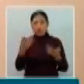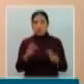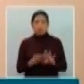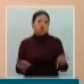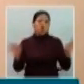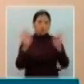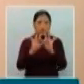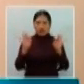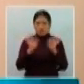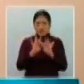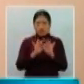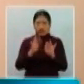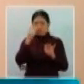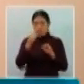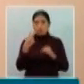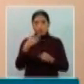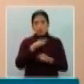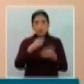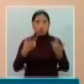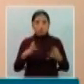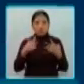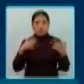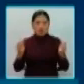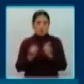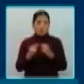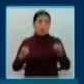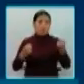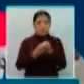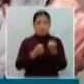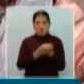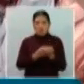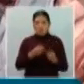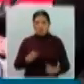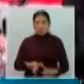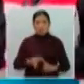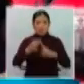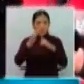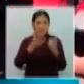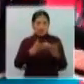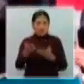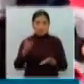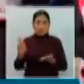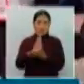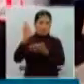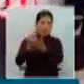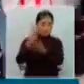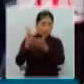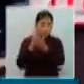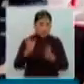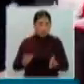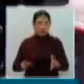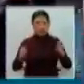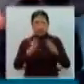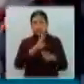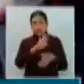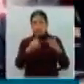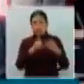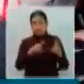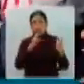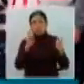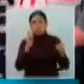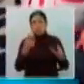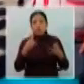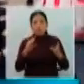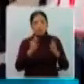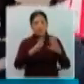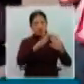importante, pues nosotros nos estamos apoyando en los jóvenes, principalmente universitarios y de las